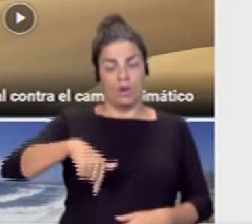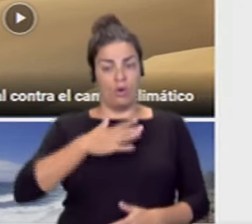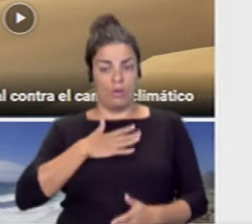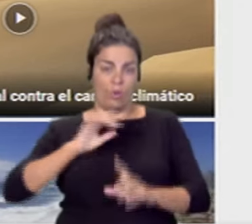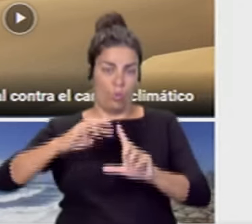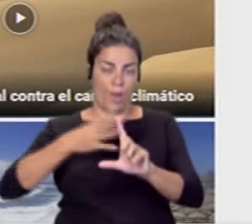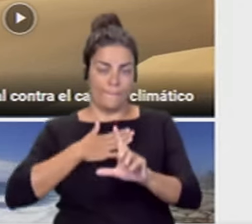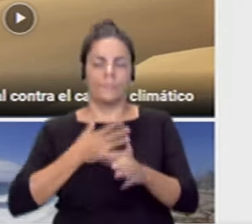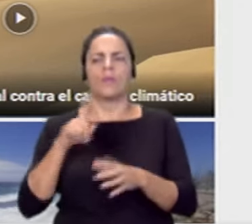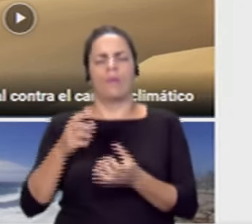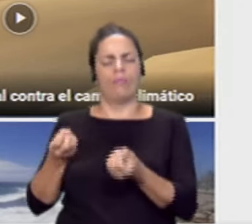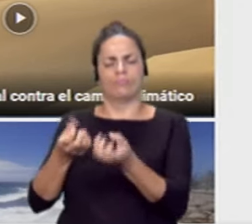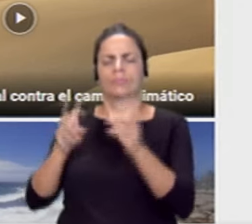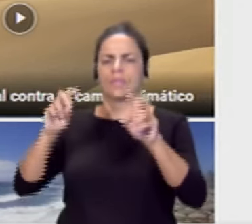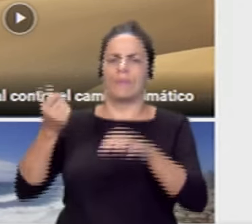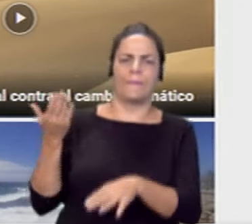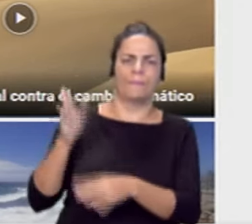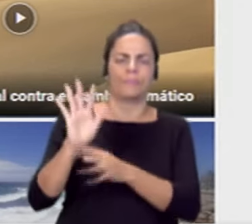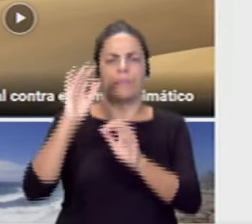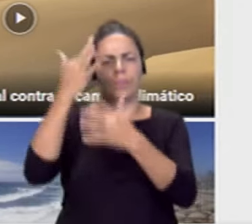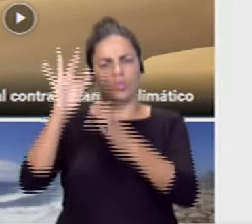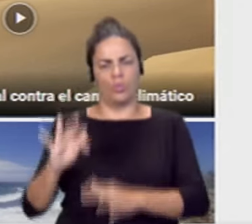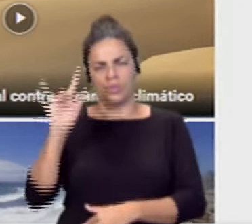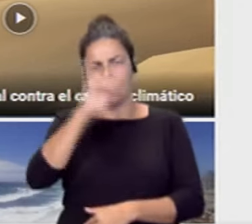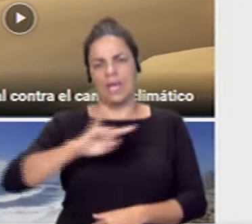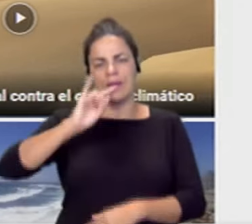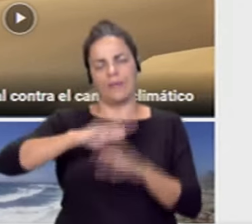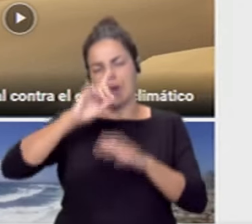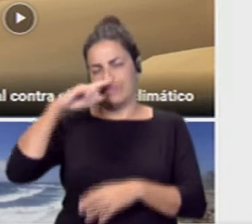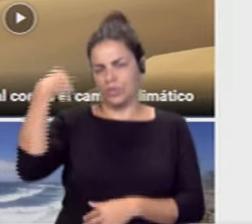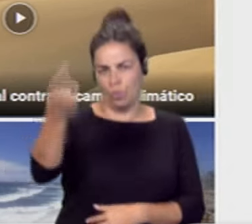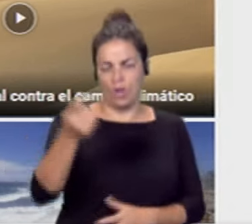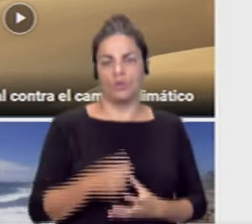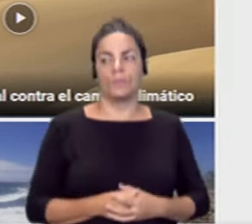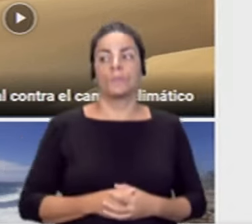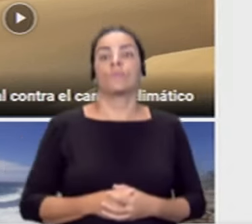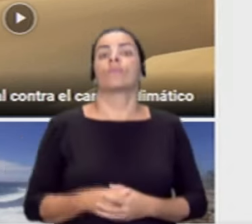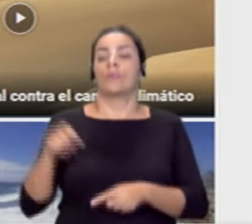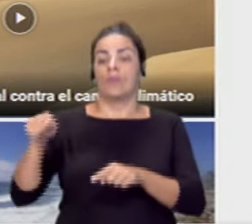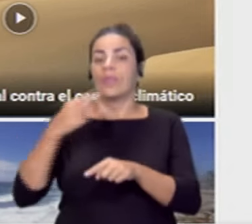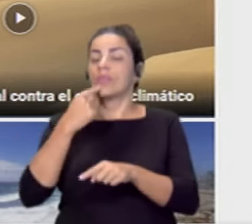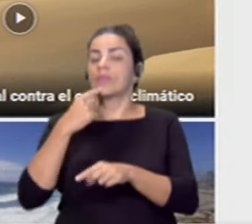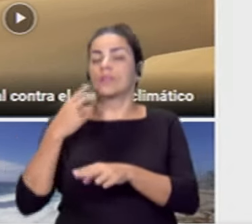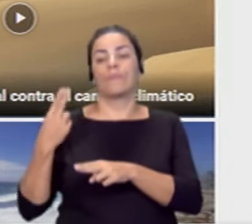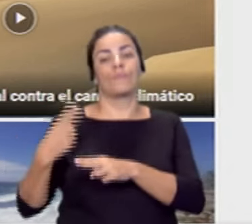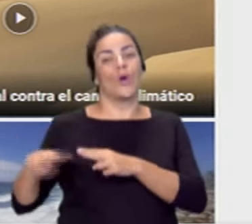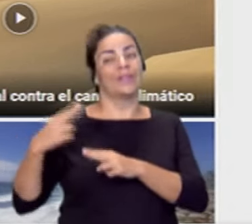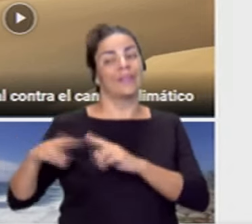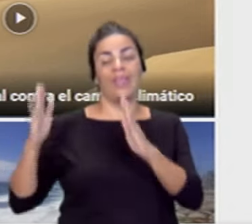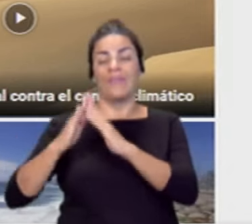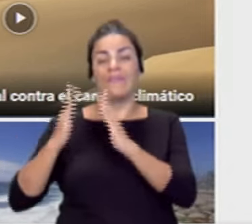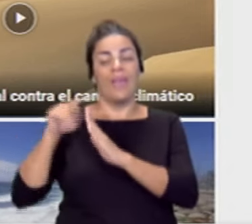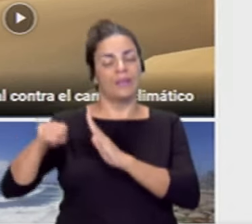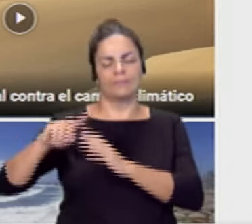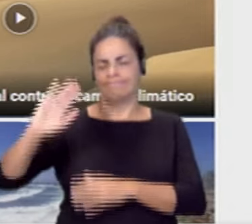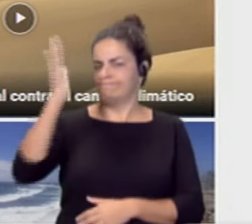sobre la presentación de los presupuestos de la comunidad para el año que viene. Consideran, dice, las políticas de vivienda esenciales.